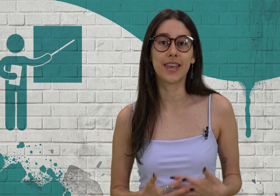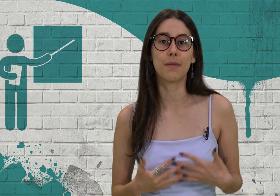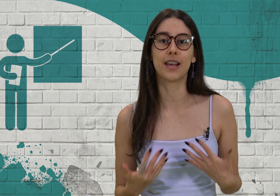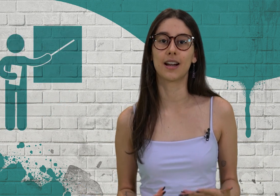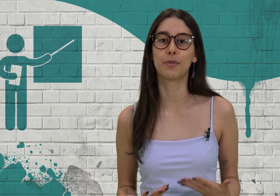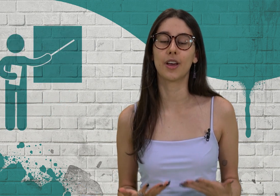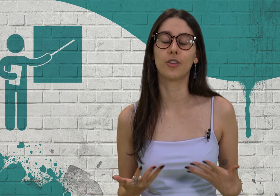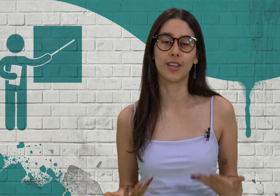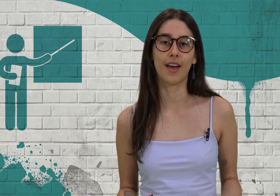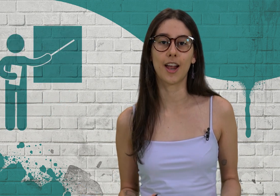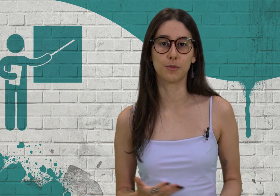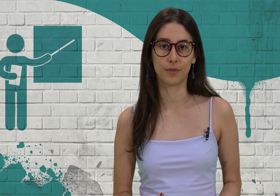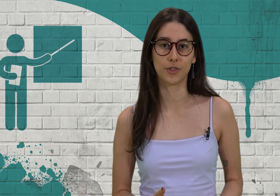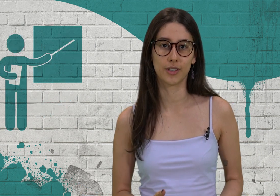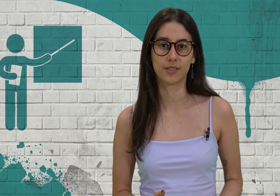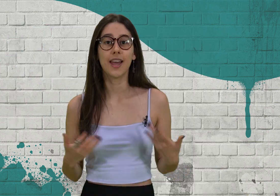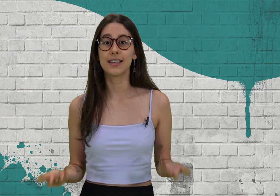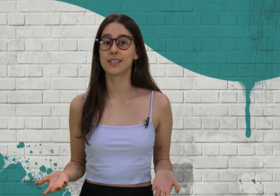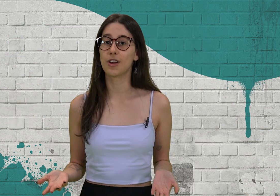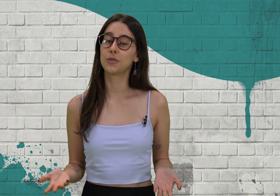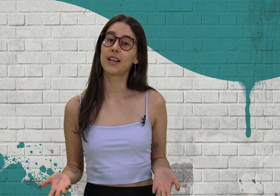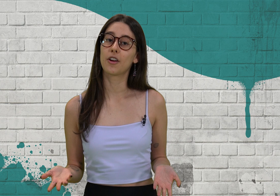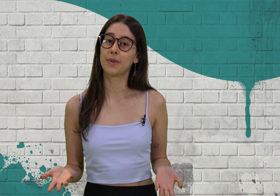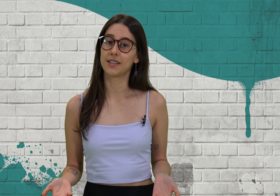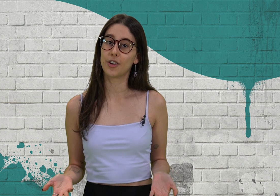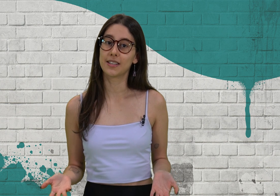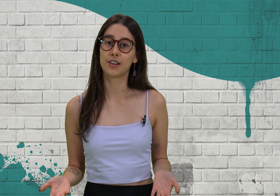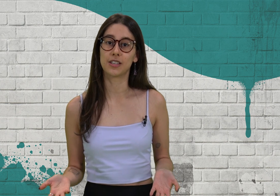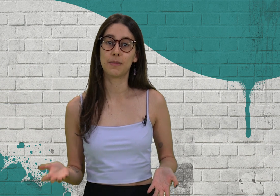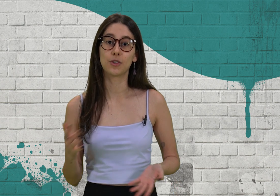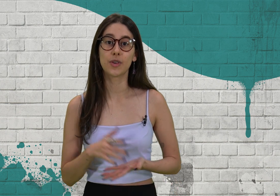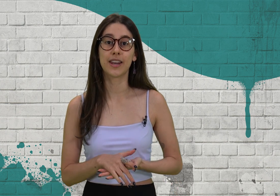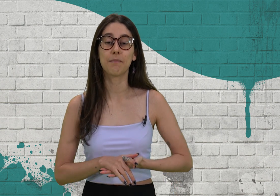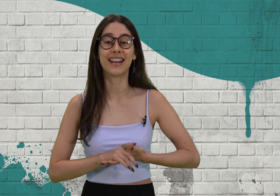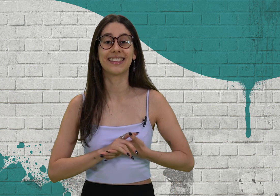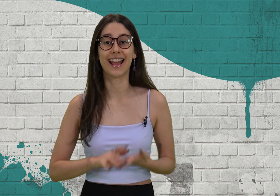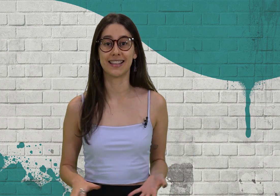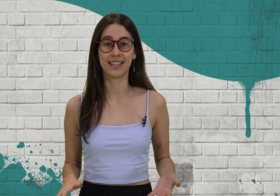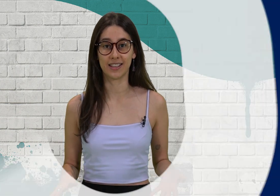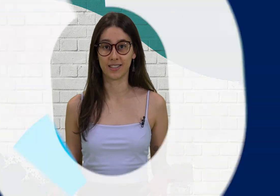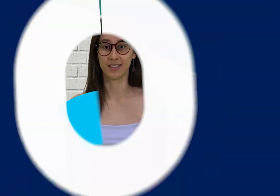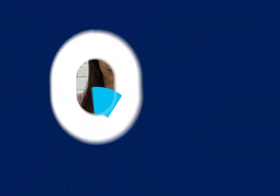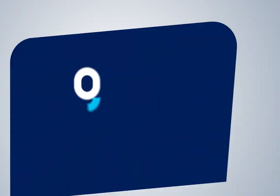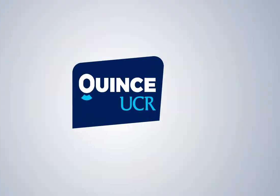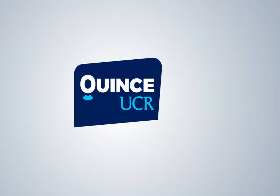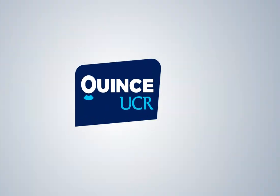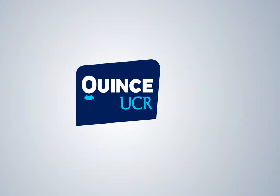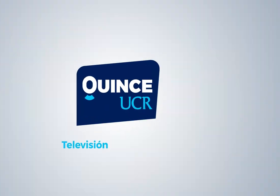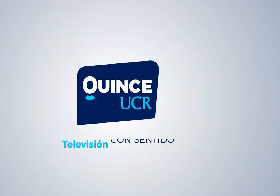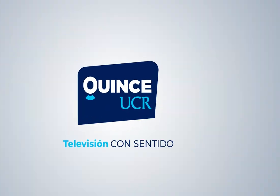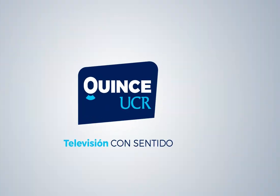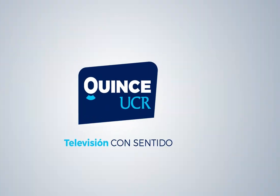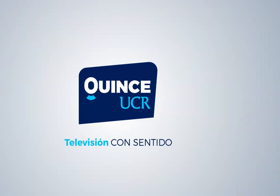al sistema y aplicar la prueba de dominada a los profesores estas son algunas de las recomendaciones que los expertos sugieren para atacar esta crisis